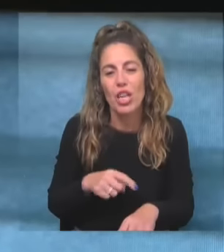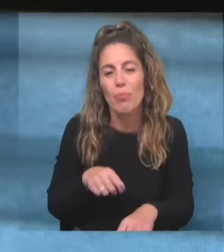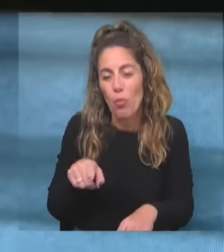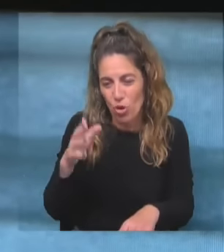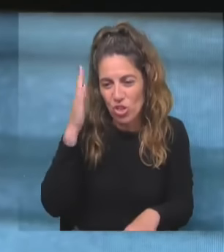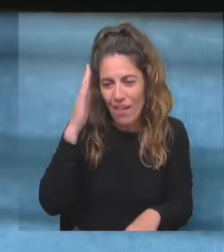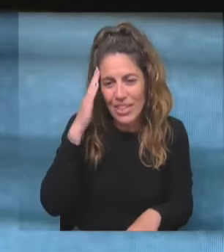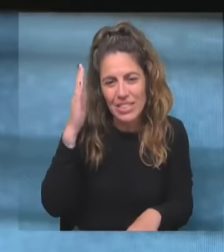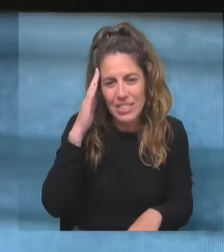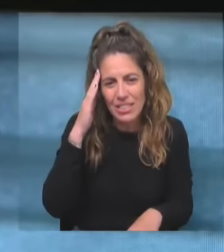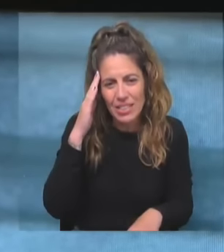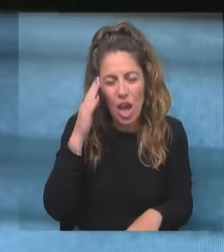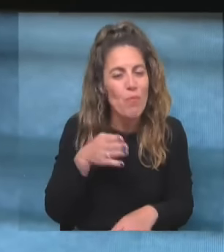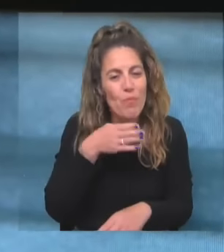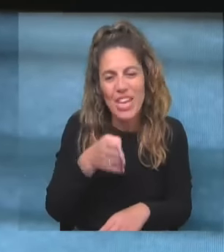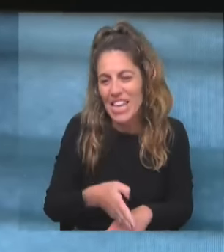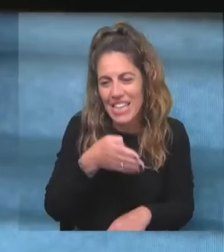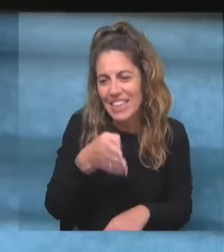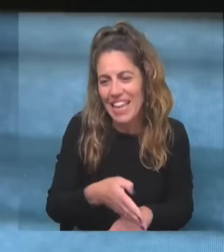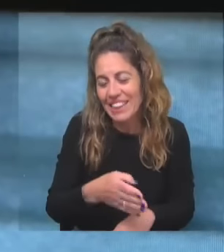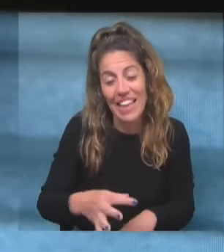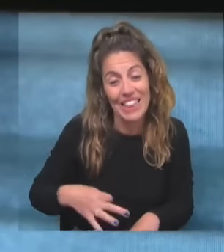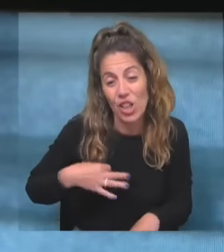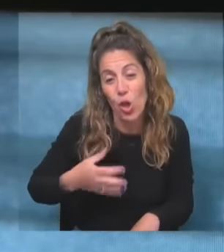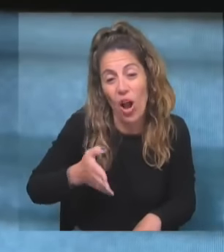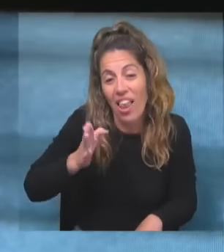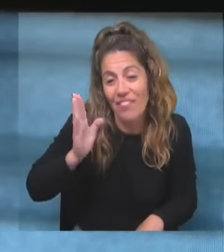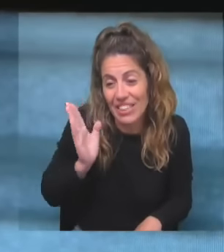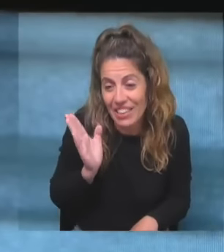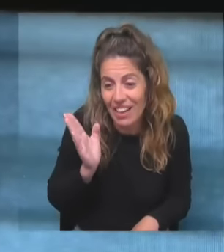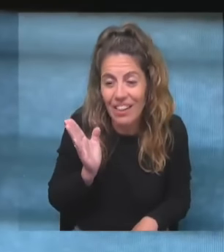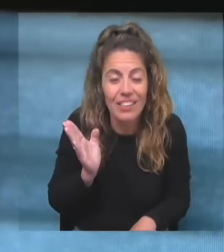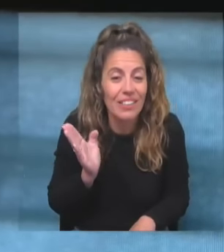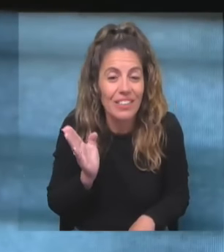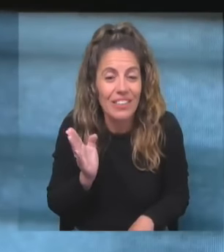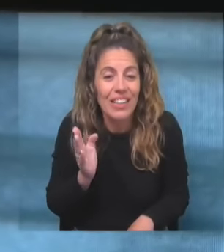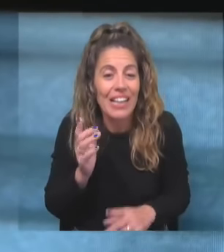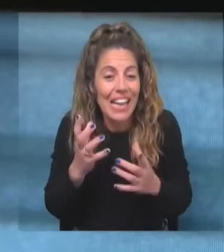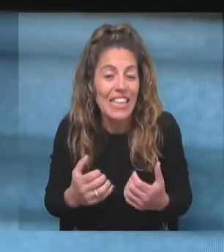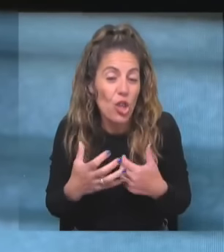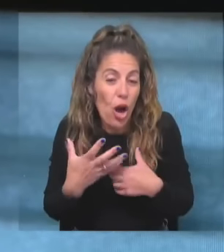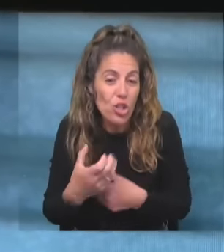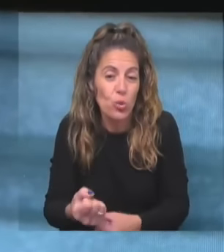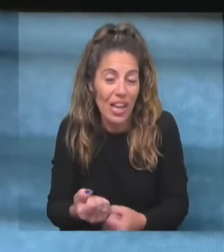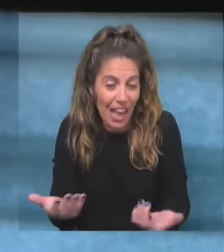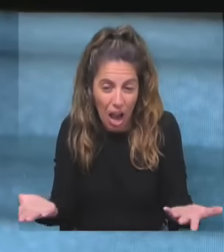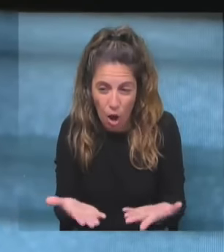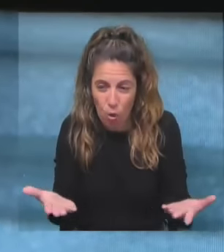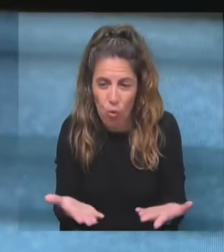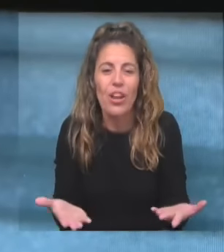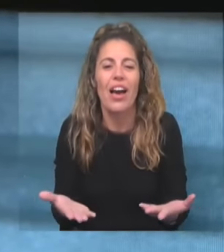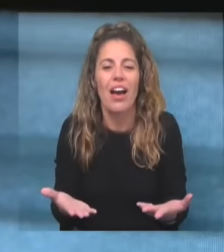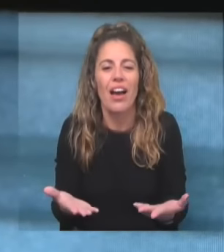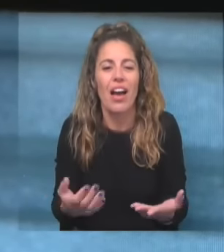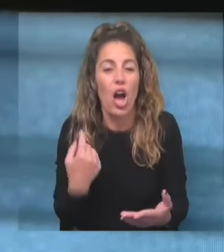sabes, somos militantes de toda la vida, por lo tanto, estamos queriendo ayudar ahora